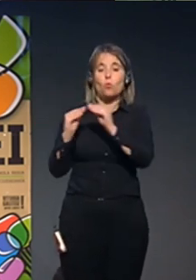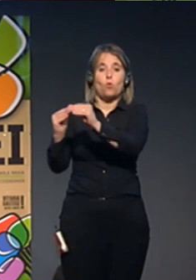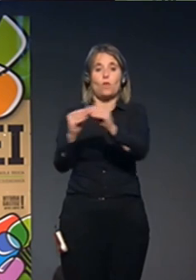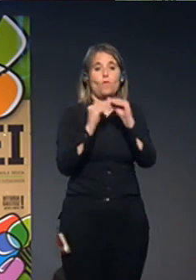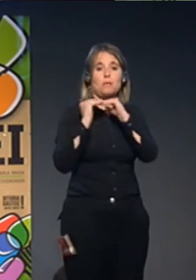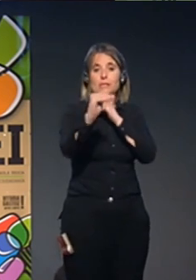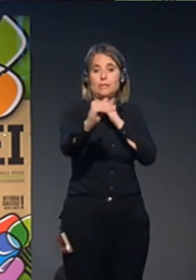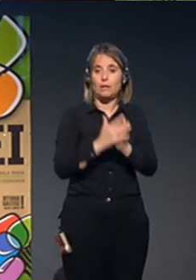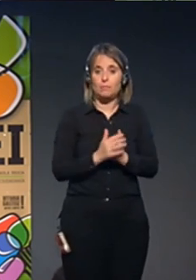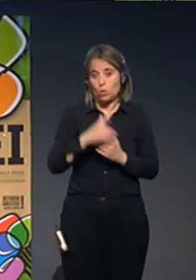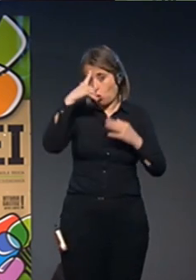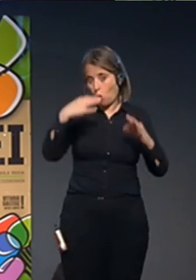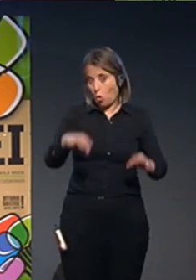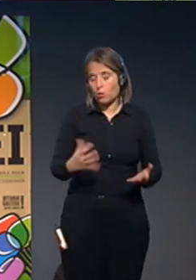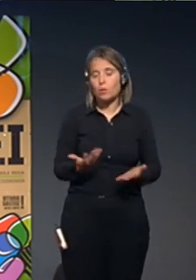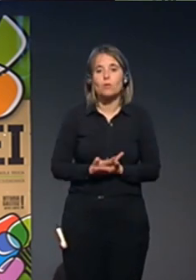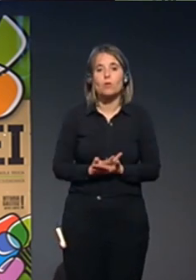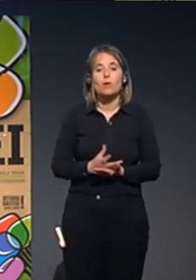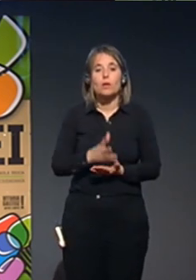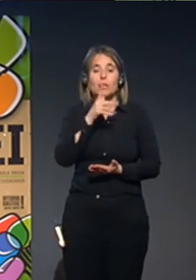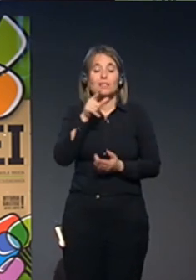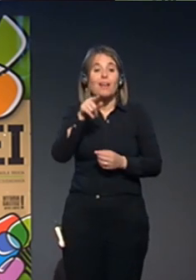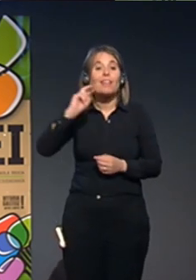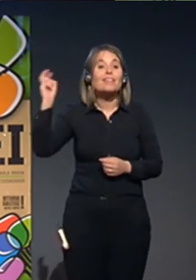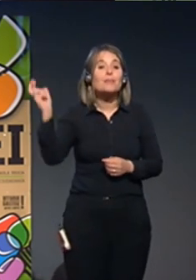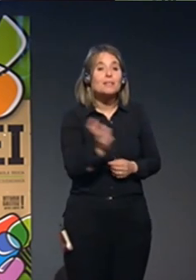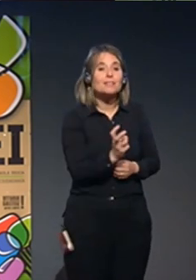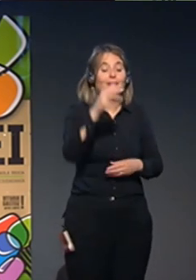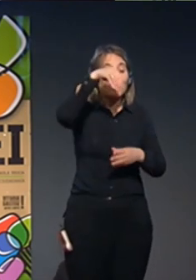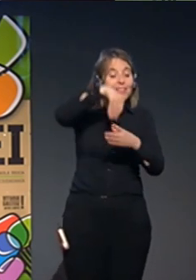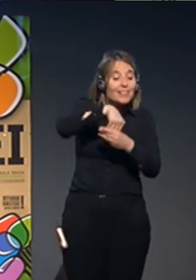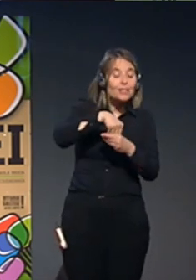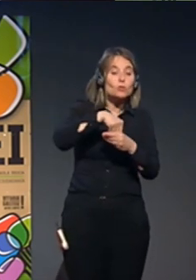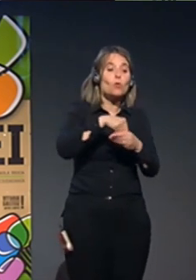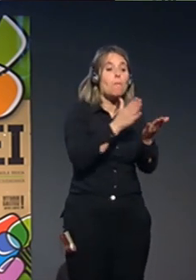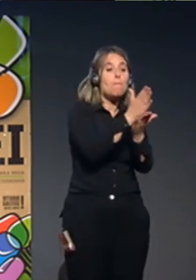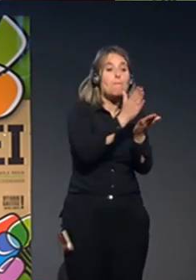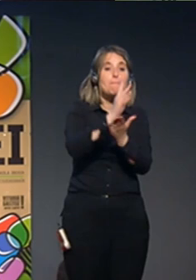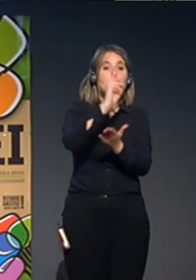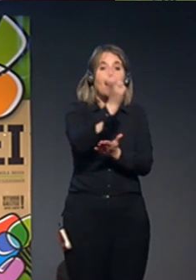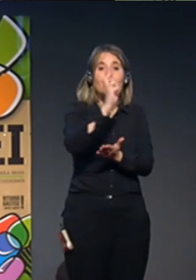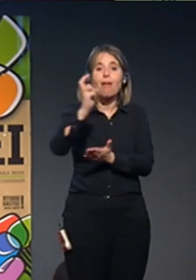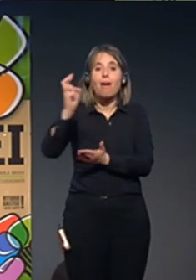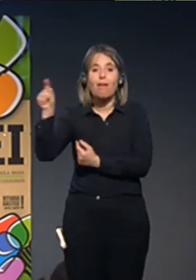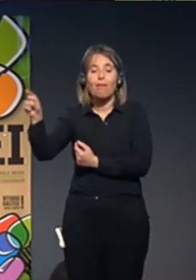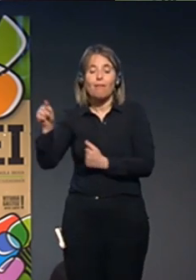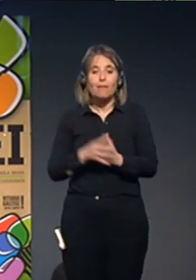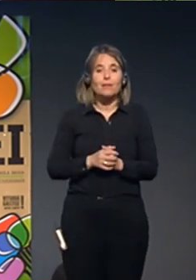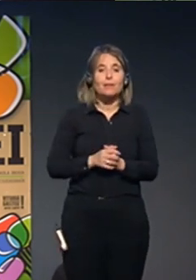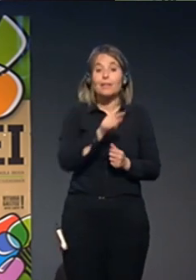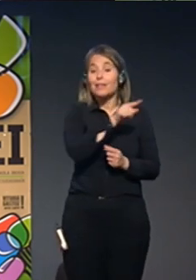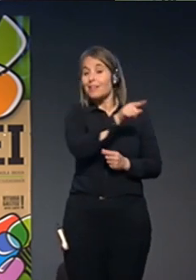y estable como Es lógico Porque esa diversidad dentro de cada variedad es